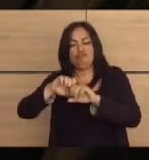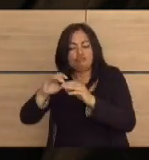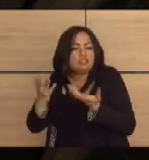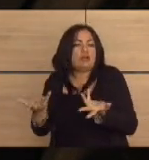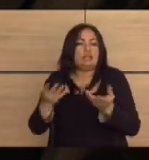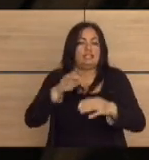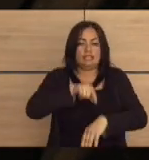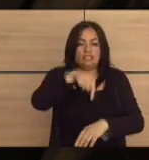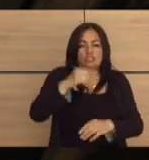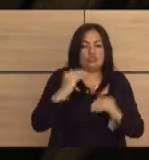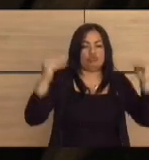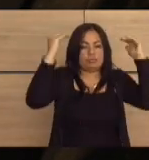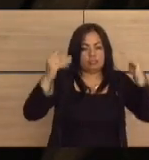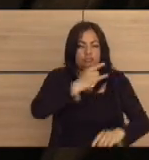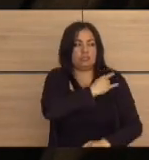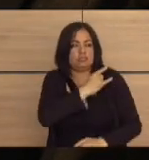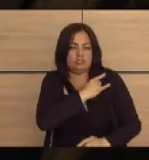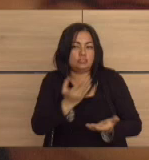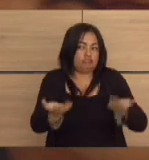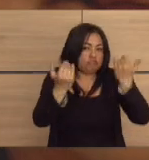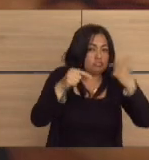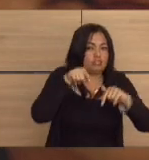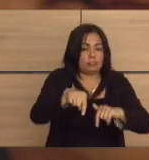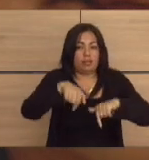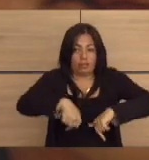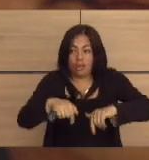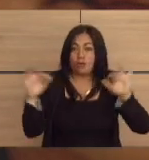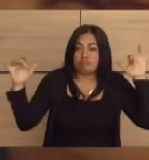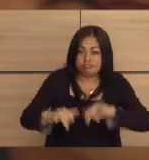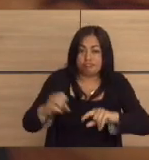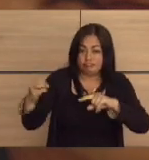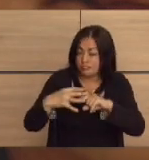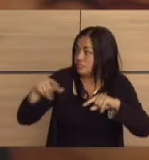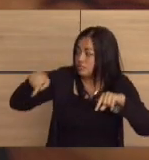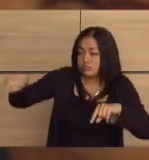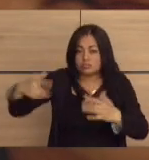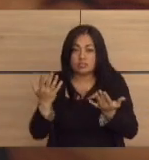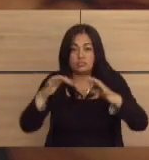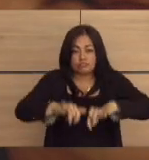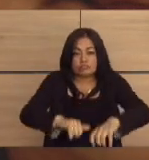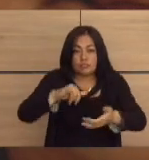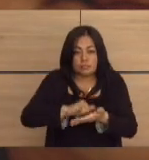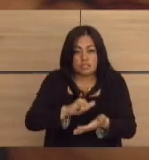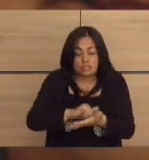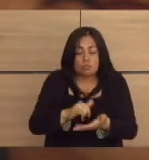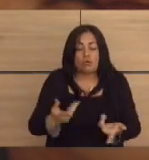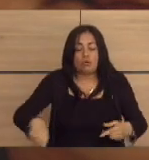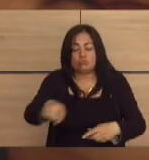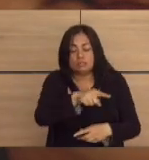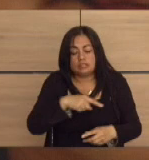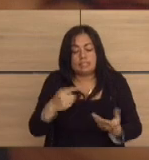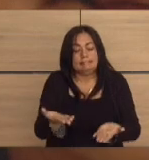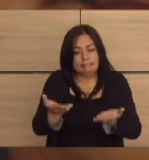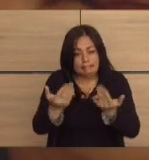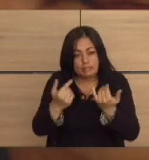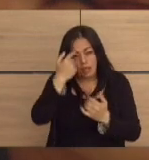sector de la educación superior que está en este foro y que hemos siempre querido recogerlo de manera colegiada para no fraccionar